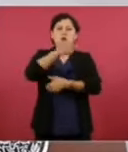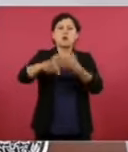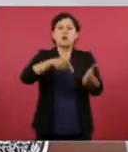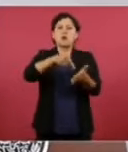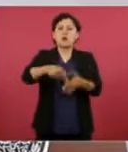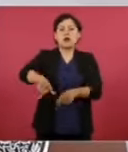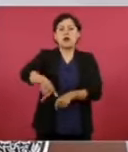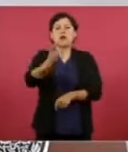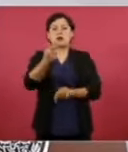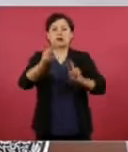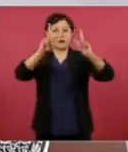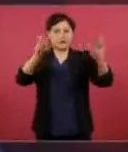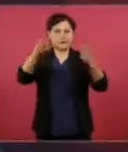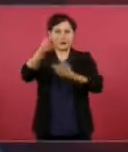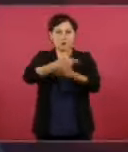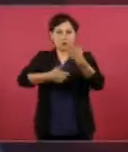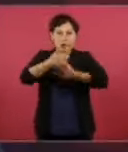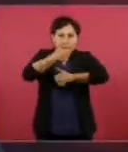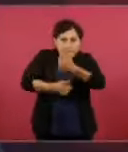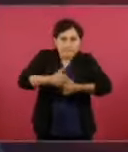mundo.